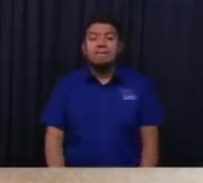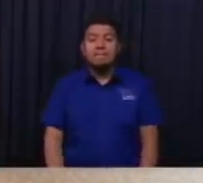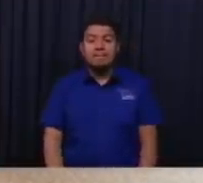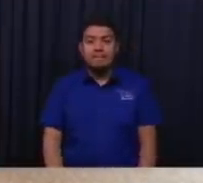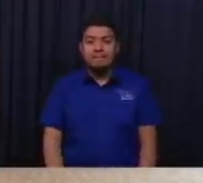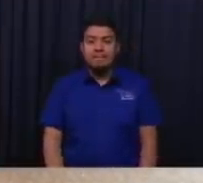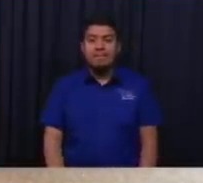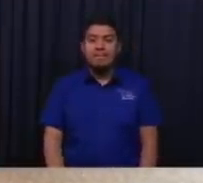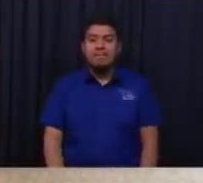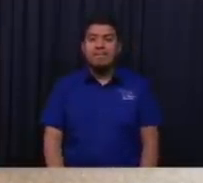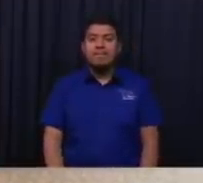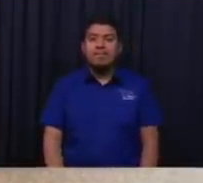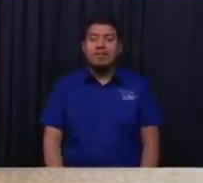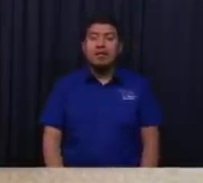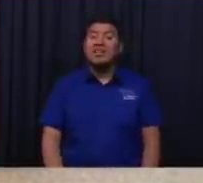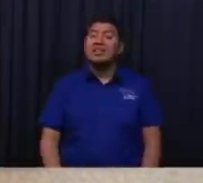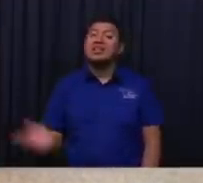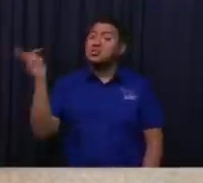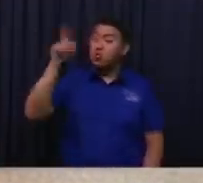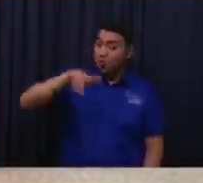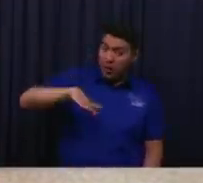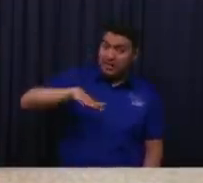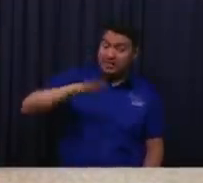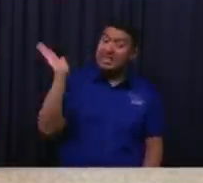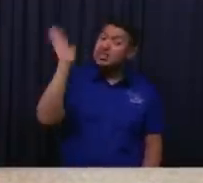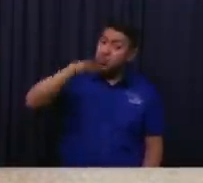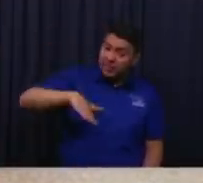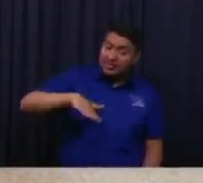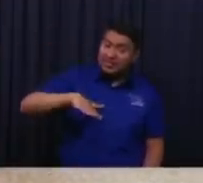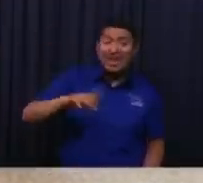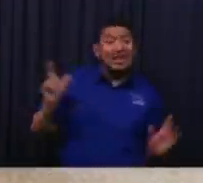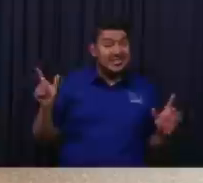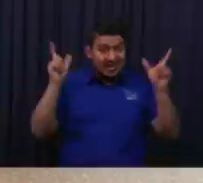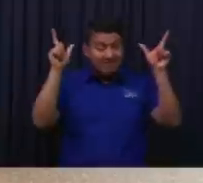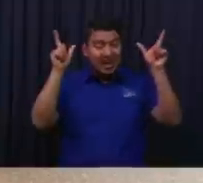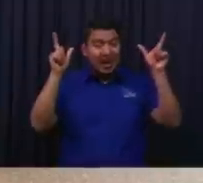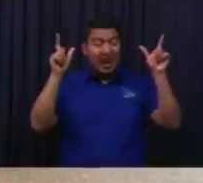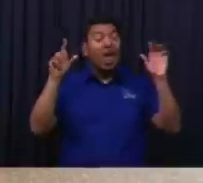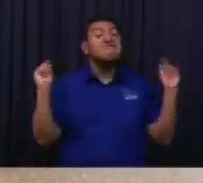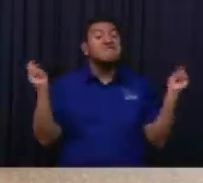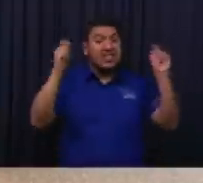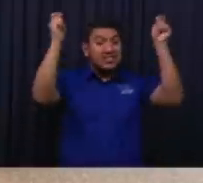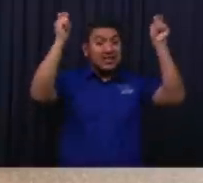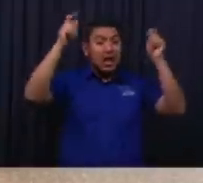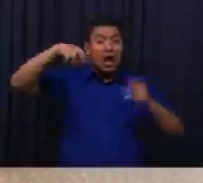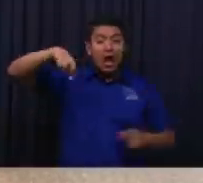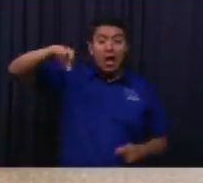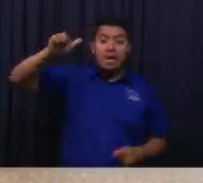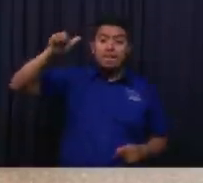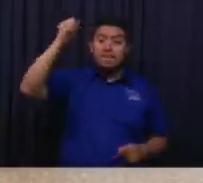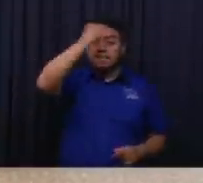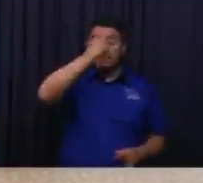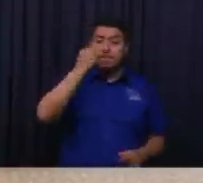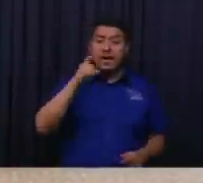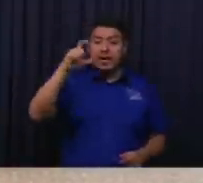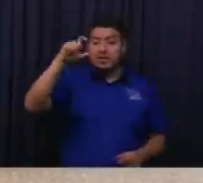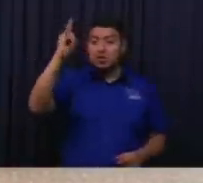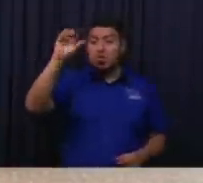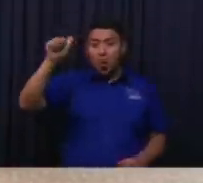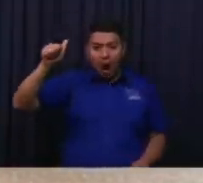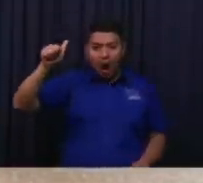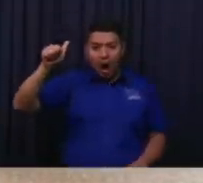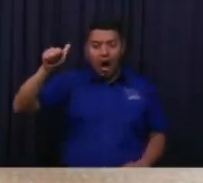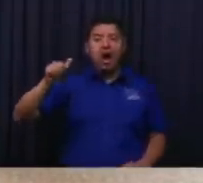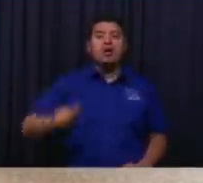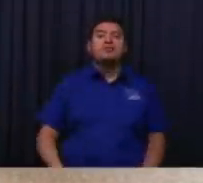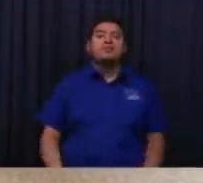haber celebrado la fiesta de la Pascua, después de haber cenado, después de haber cumplido con el rito